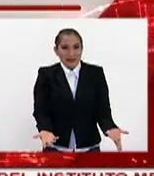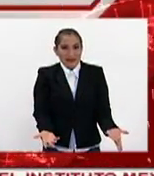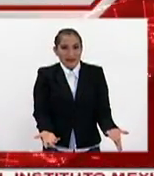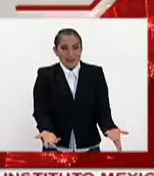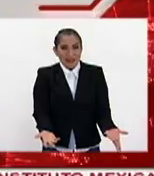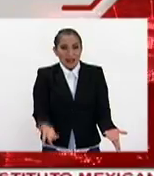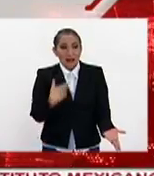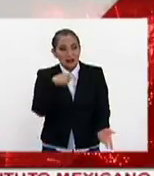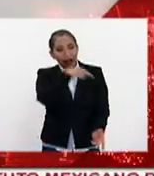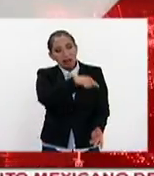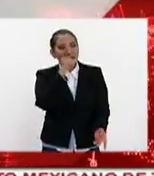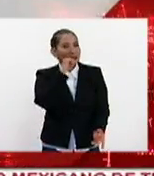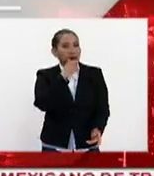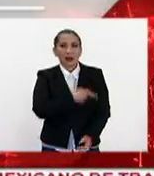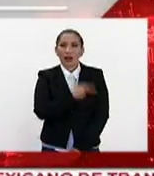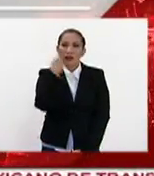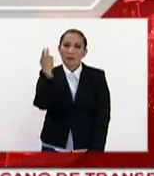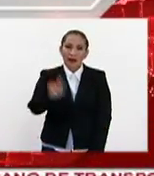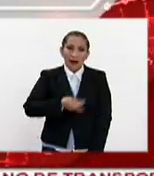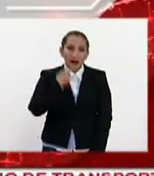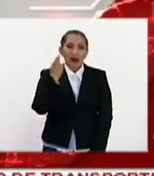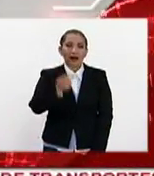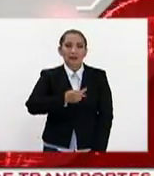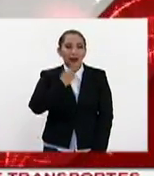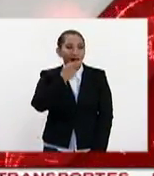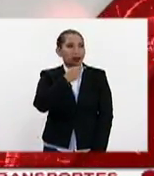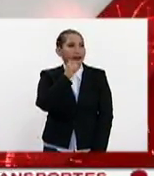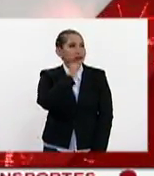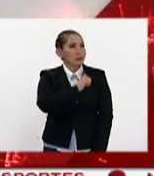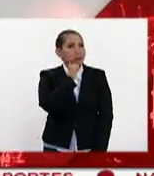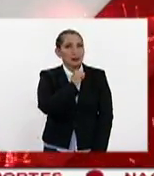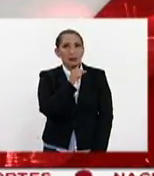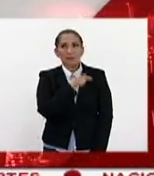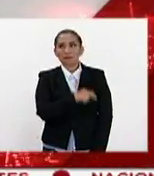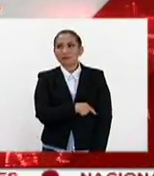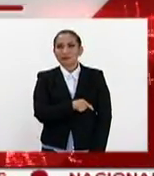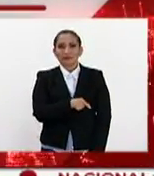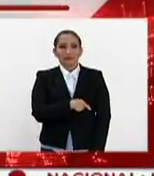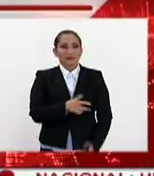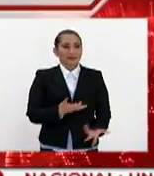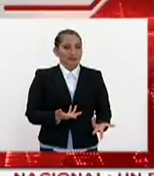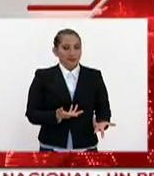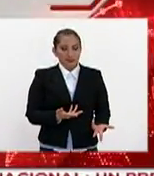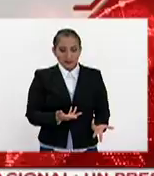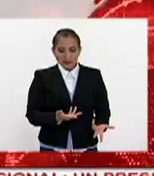y se ha dedicado nada más a estarlo